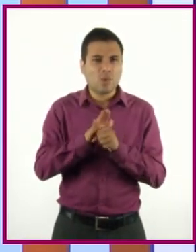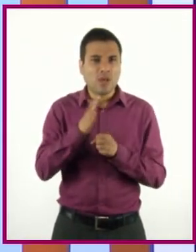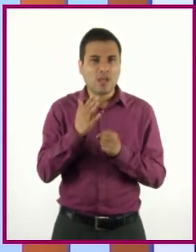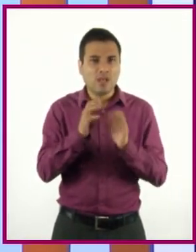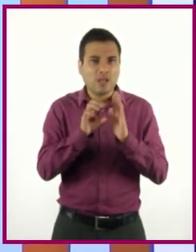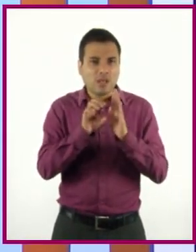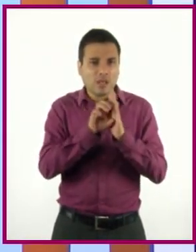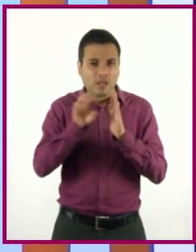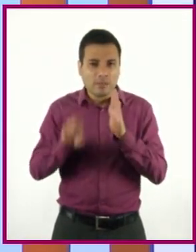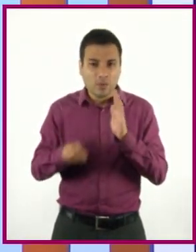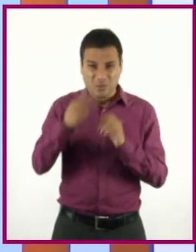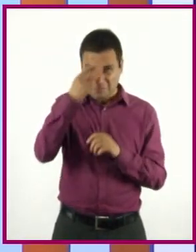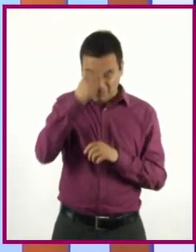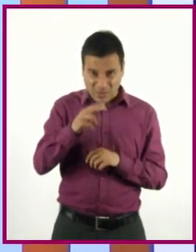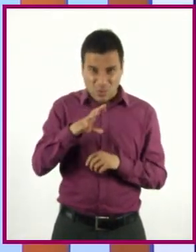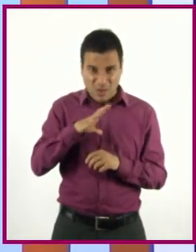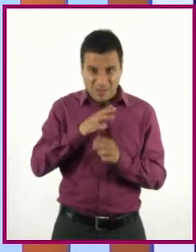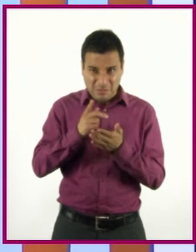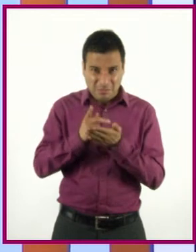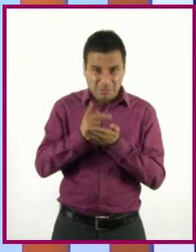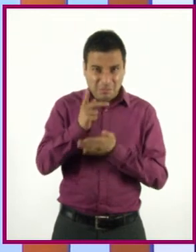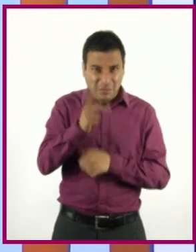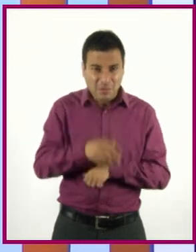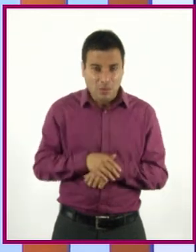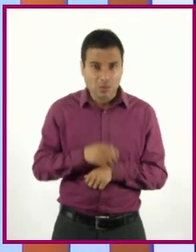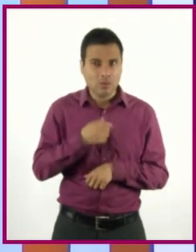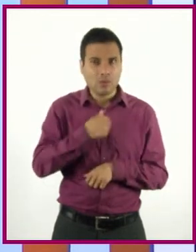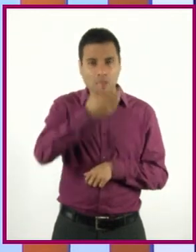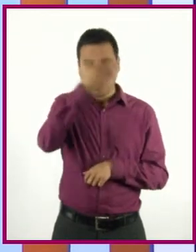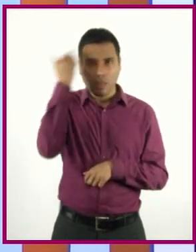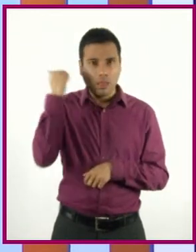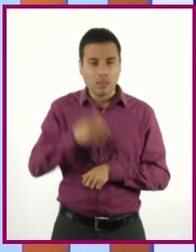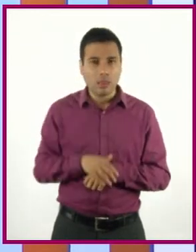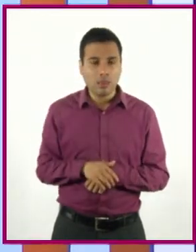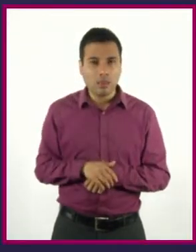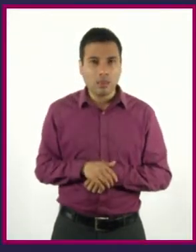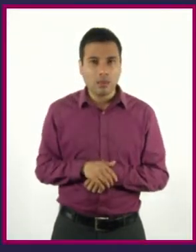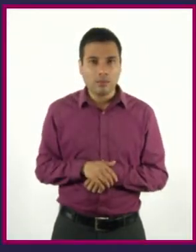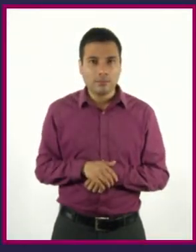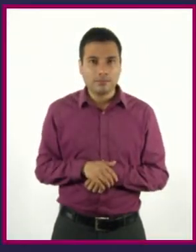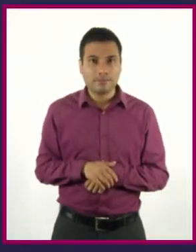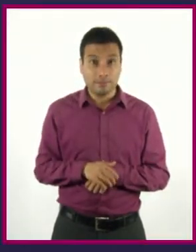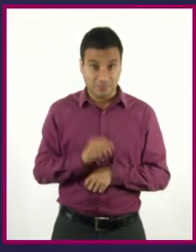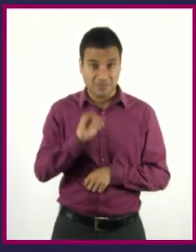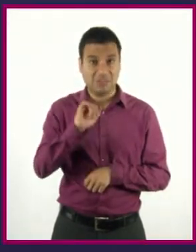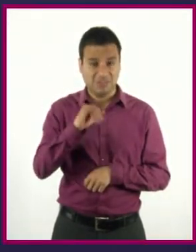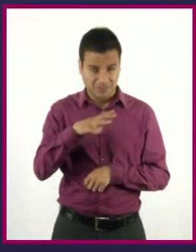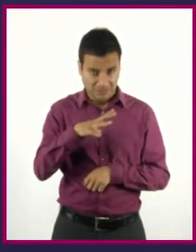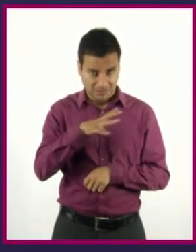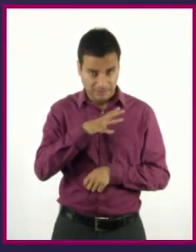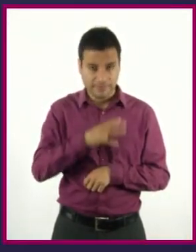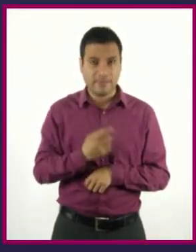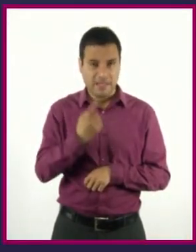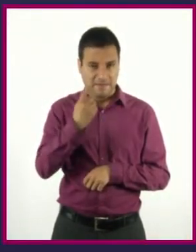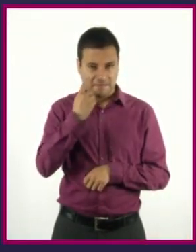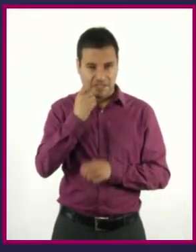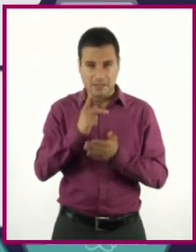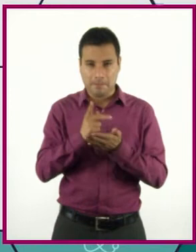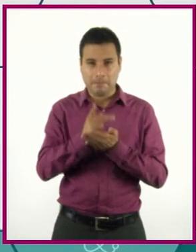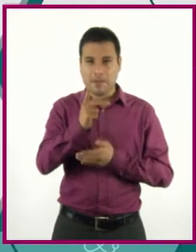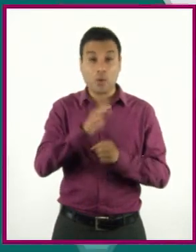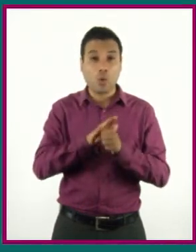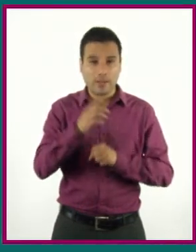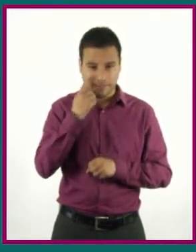sabía que en México se otorgaran premios a la investigación y desarrollo de la ciencia. Pues sí los hay. Entre los